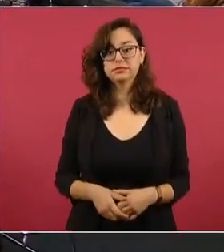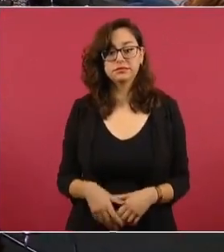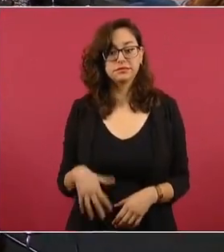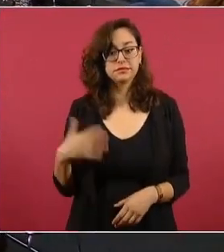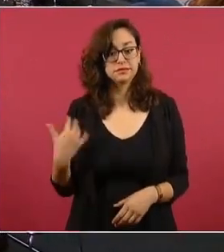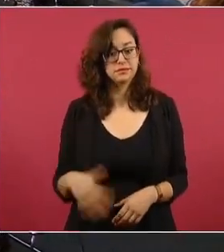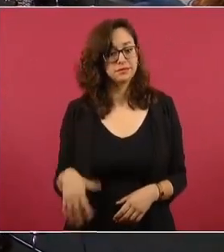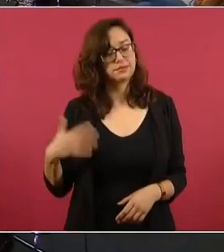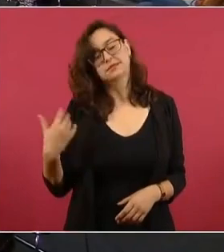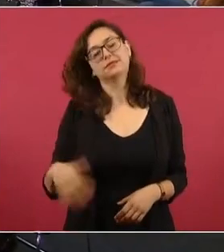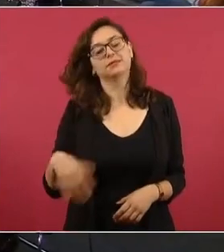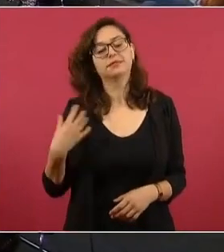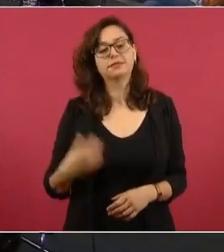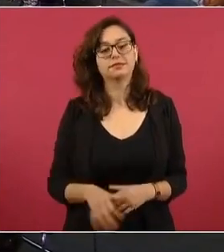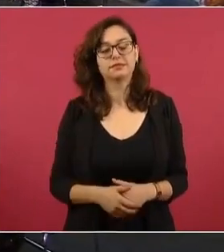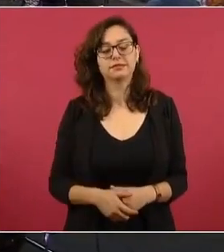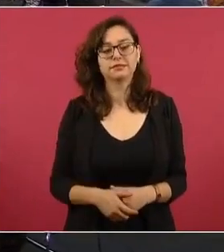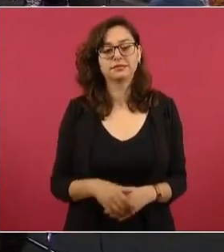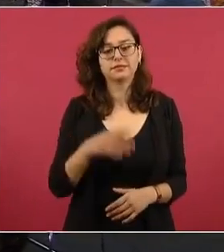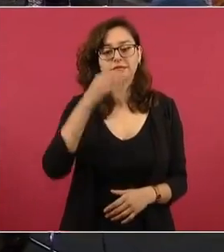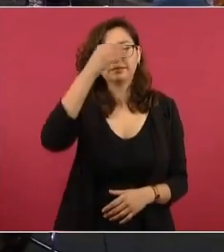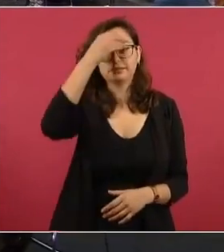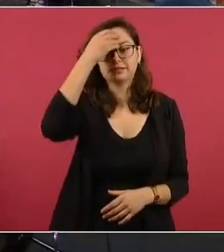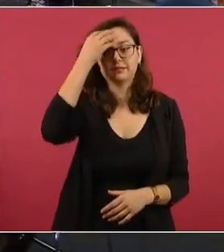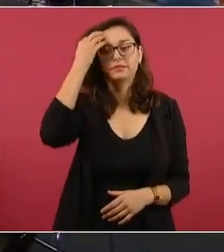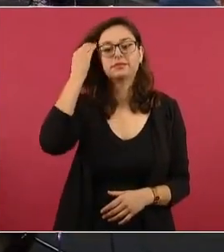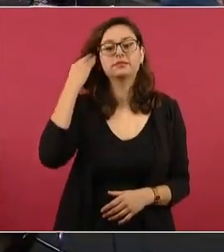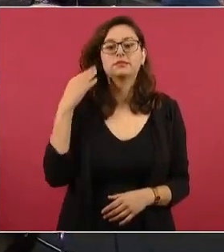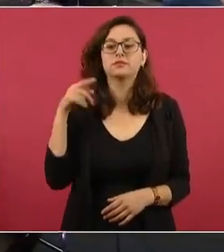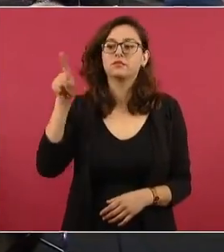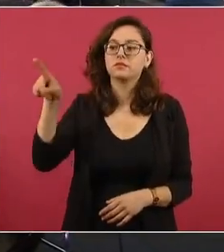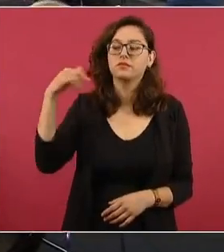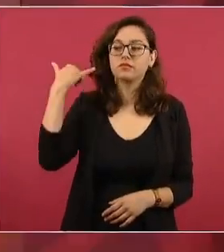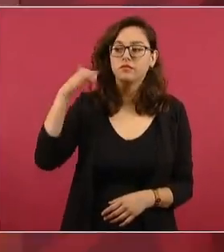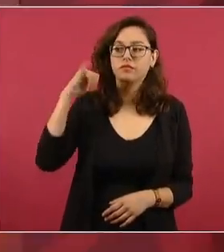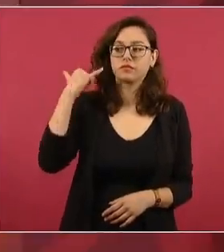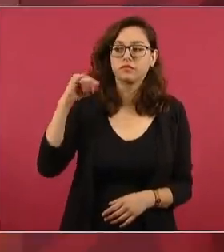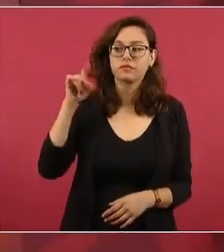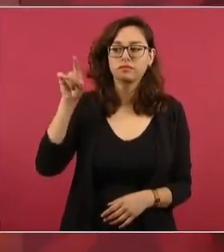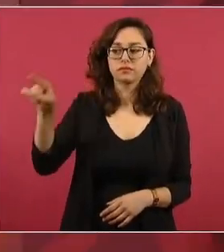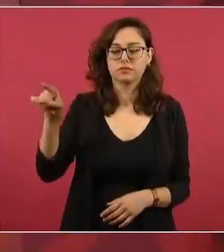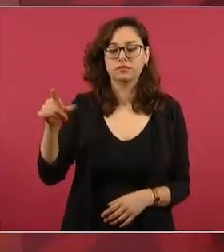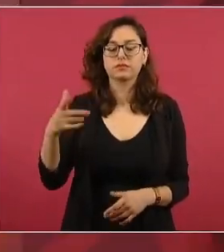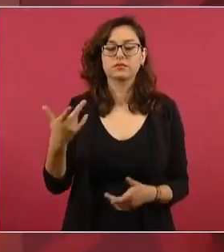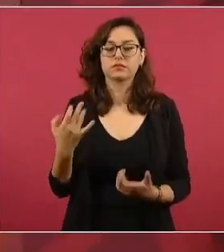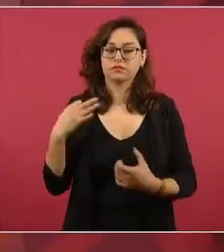Me acuerdo en Yucatán que había una elección y un gobernador